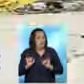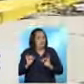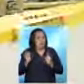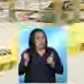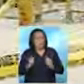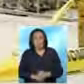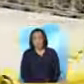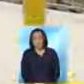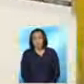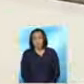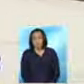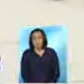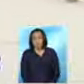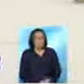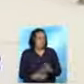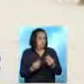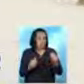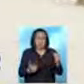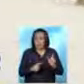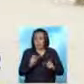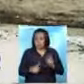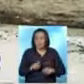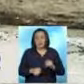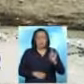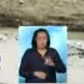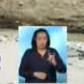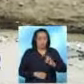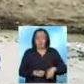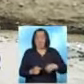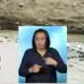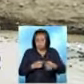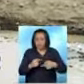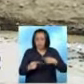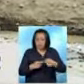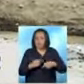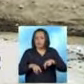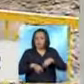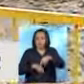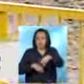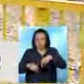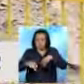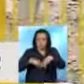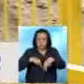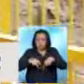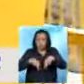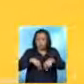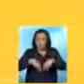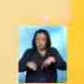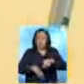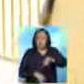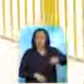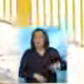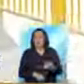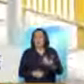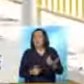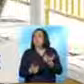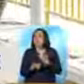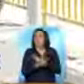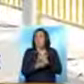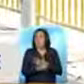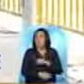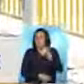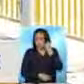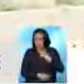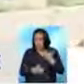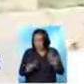cierto? Cientos de vecinos usaban a diario el puente Libertadores para cruzar de San Juan del Urigancho a El Agustino.